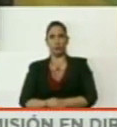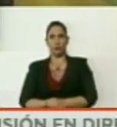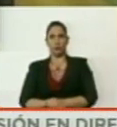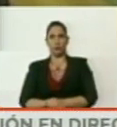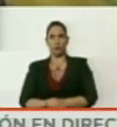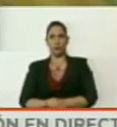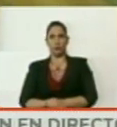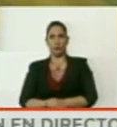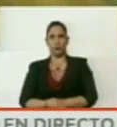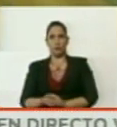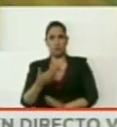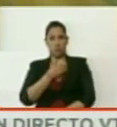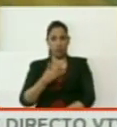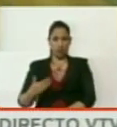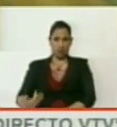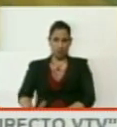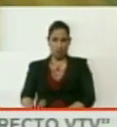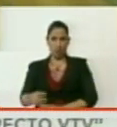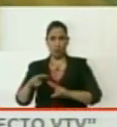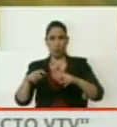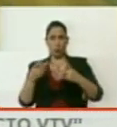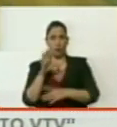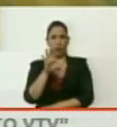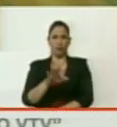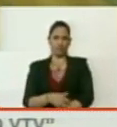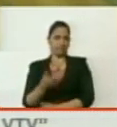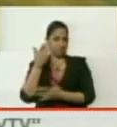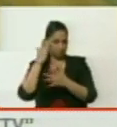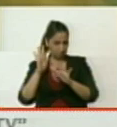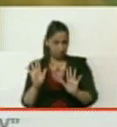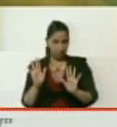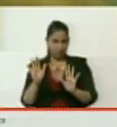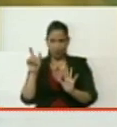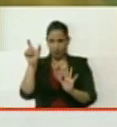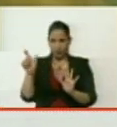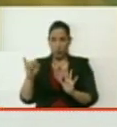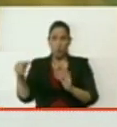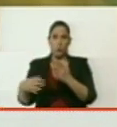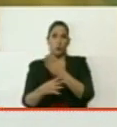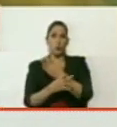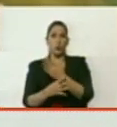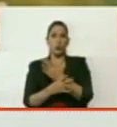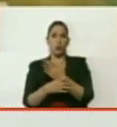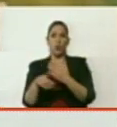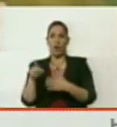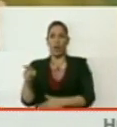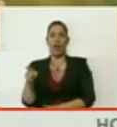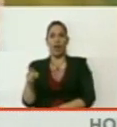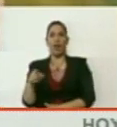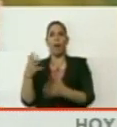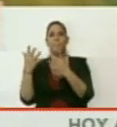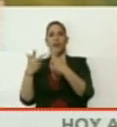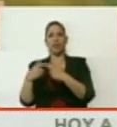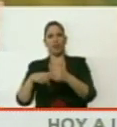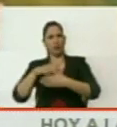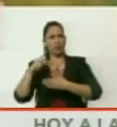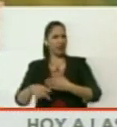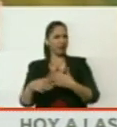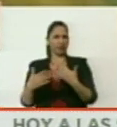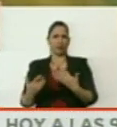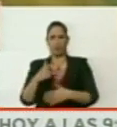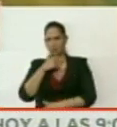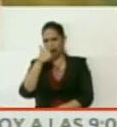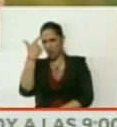sería presidente del país, sería el mero administrador de ese plan. Imagínense ustedes qué